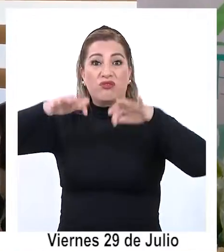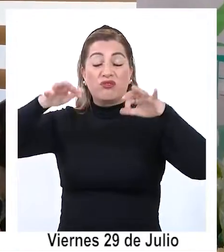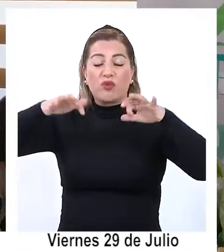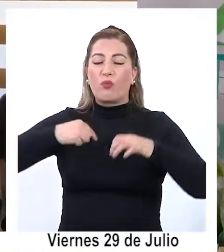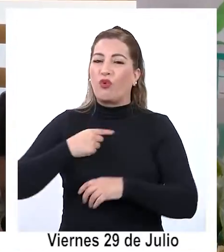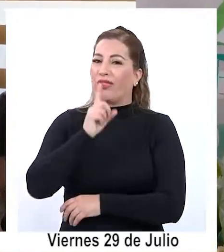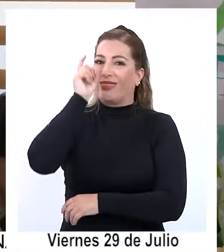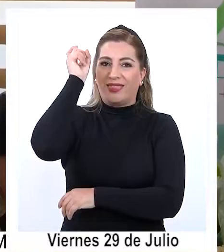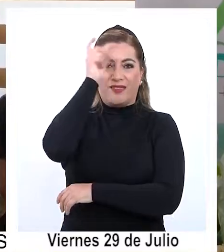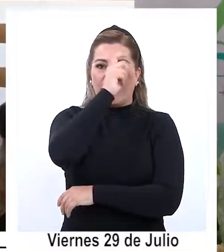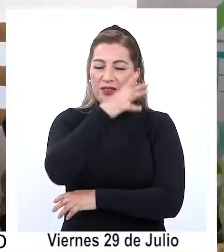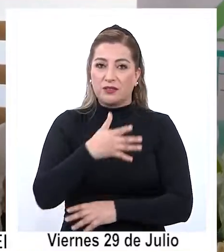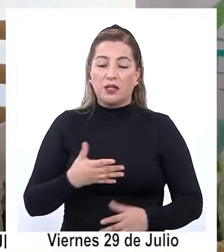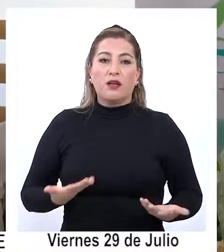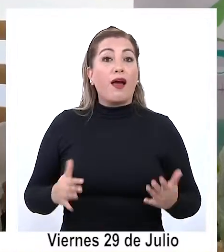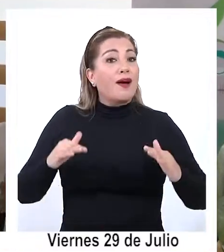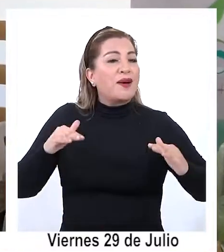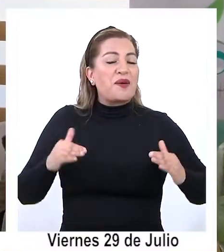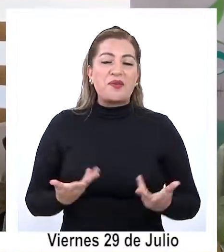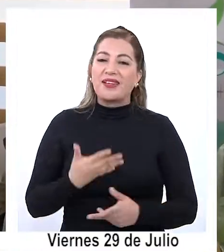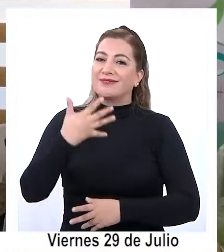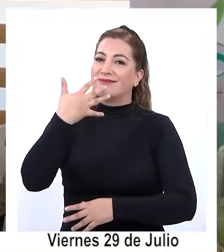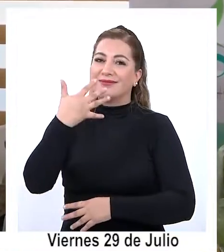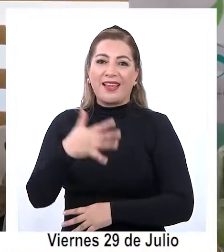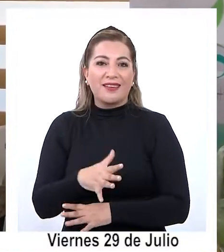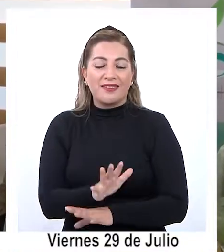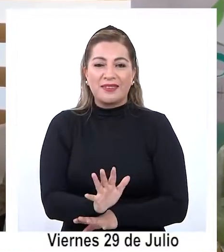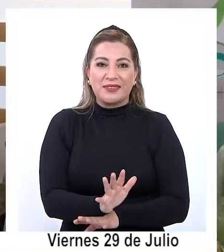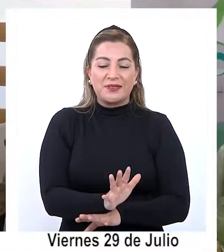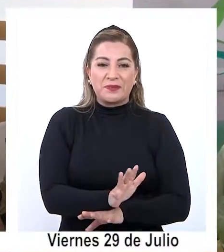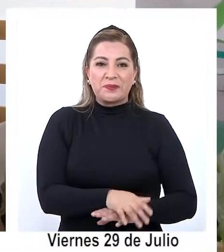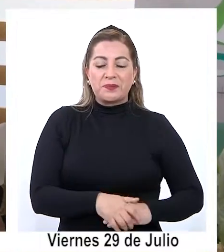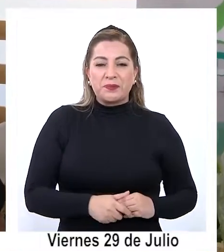nos costó mucho en principio. Hoy en día ya estamos